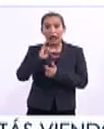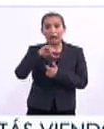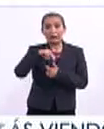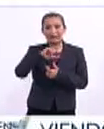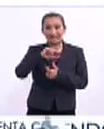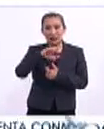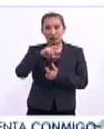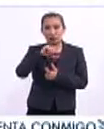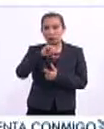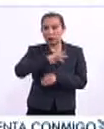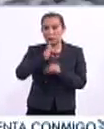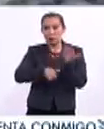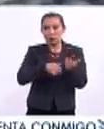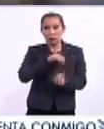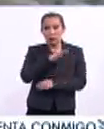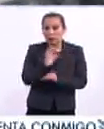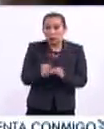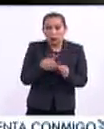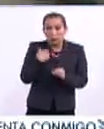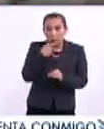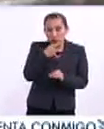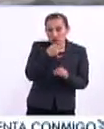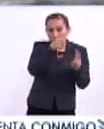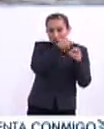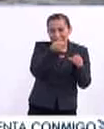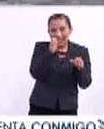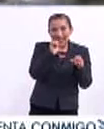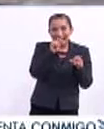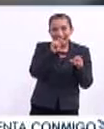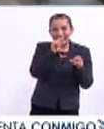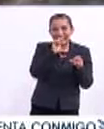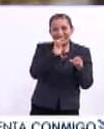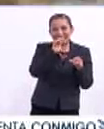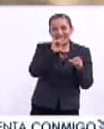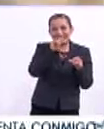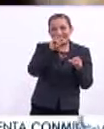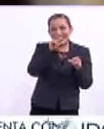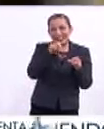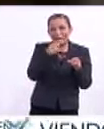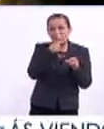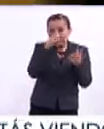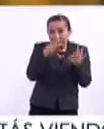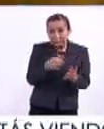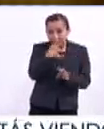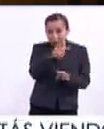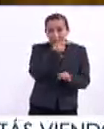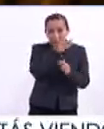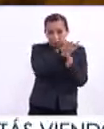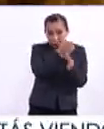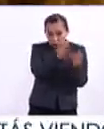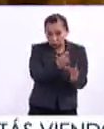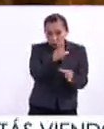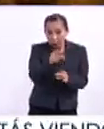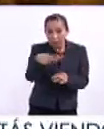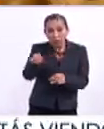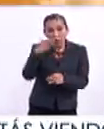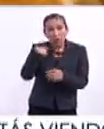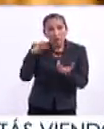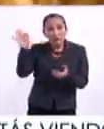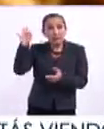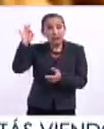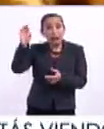Estaba esta famosa frase que se le atribuye a Einstein, pero que puede ser que no lo haya dicho exactamente con esas palabras, pero que si las